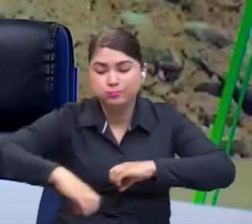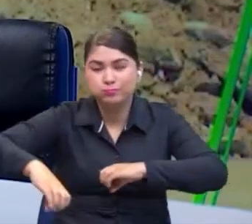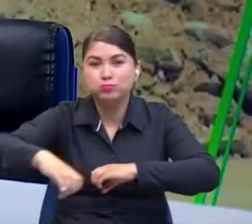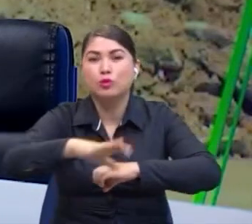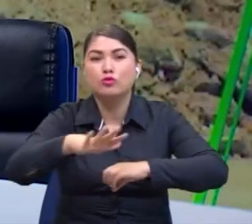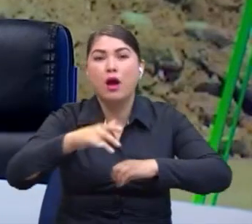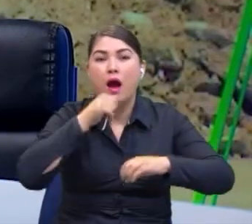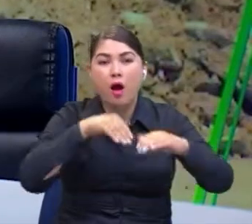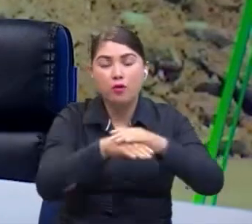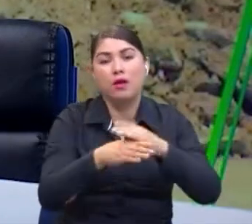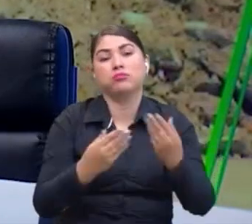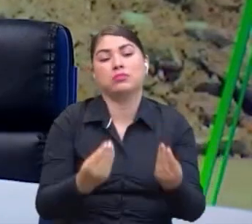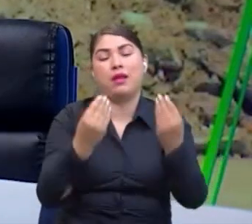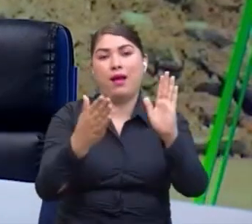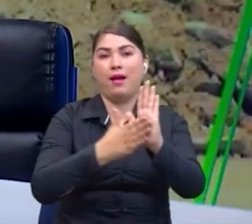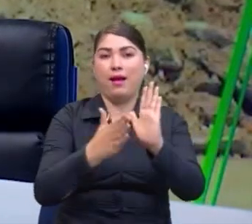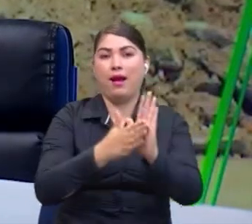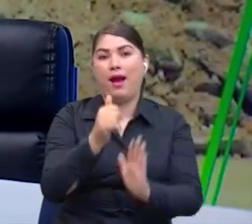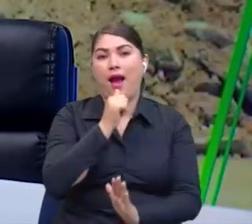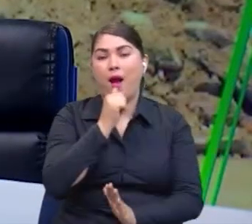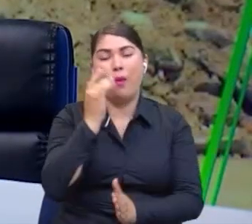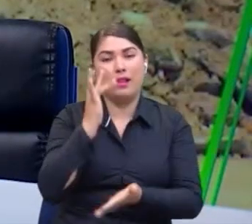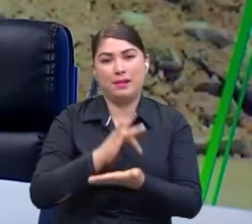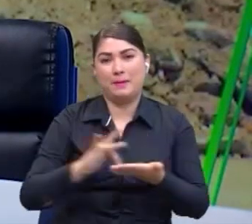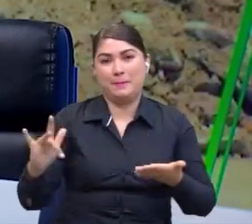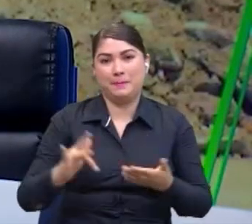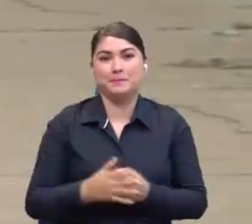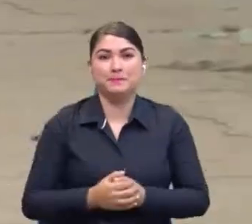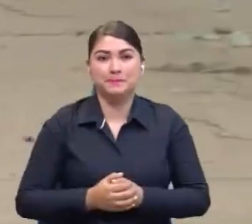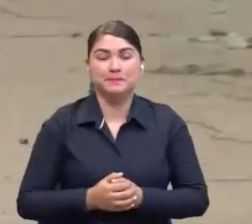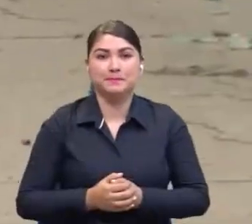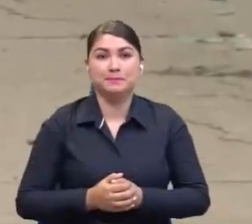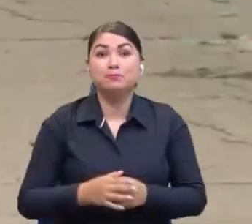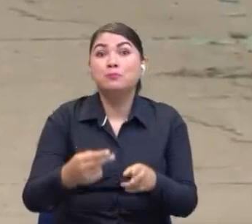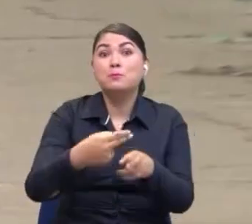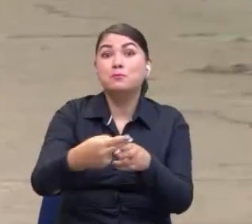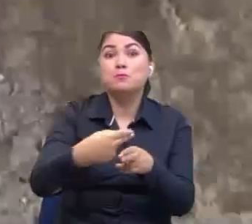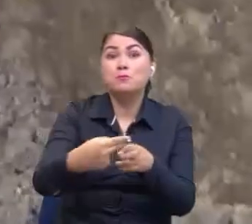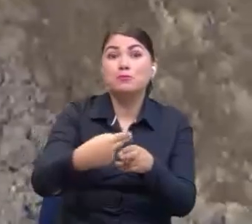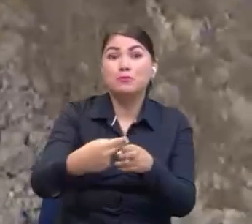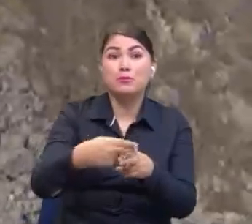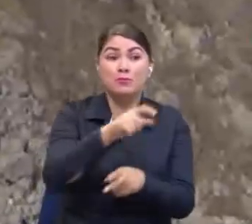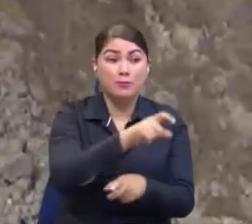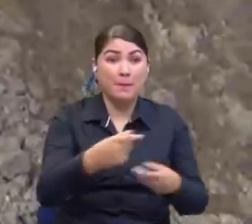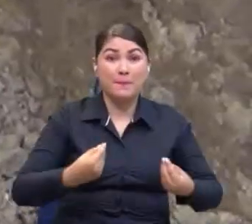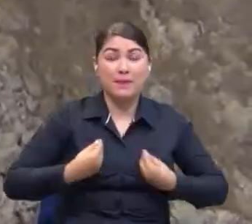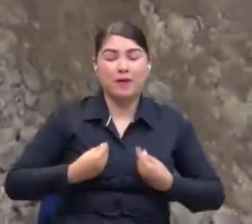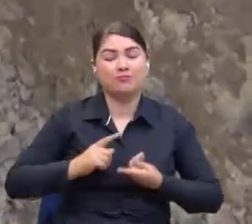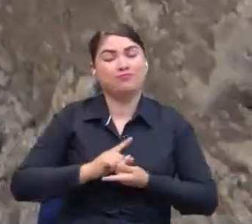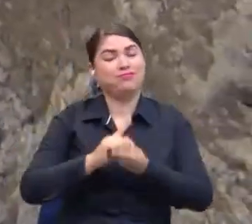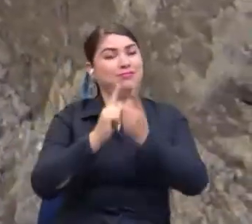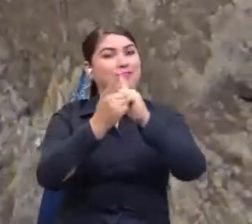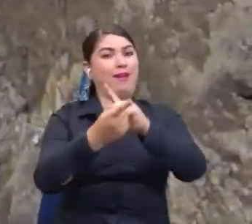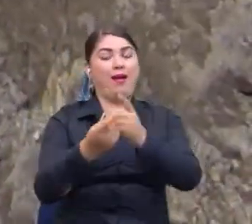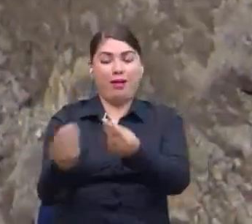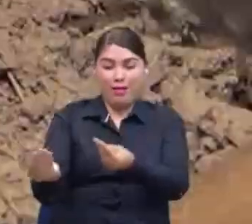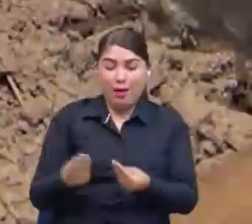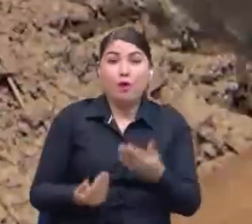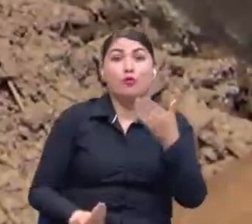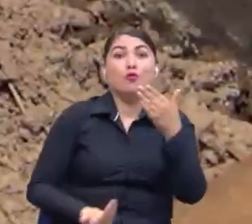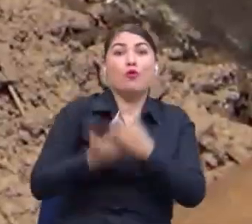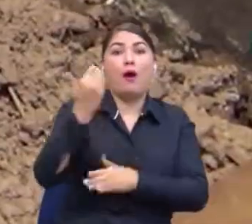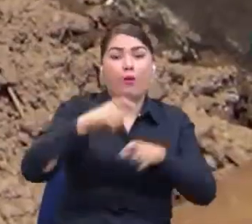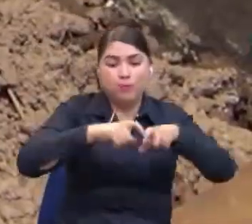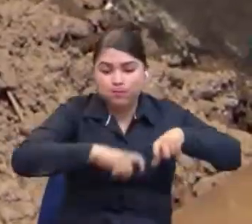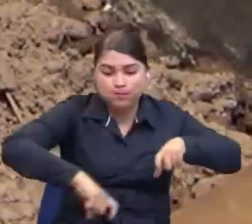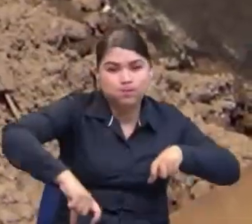garantizará el acceso y abastecimiento del agua potable. Pronto la vida de los carmeleños cambiará al recibir un nuevo